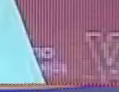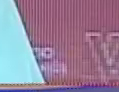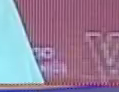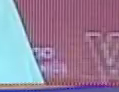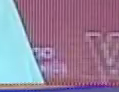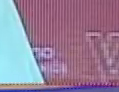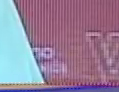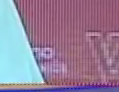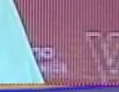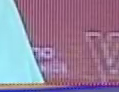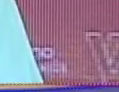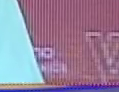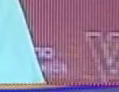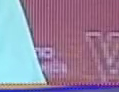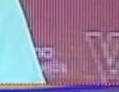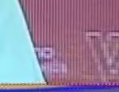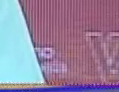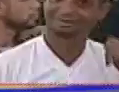¿Quieren escuchar esas noticias?